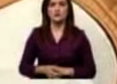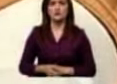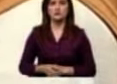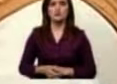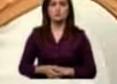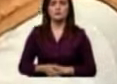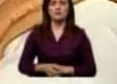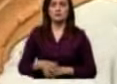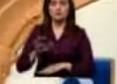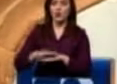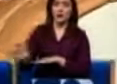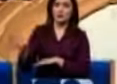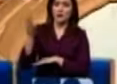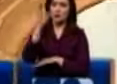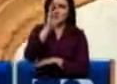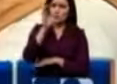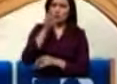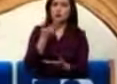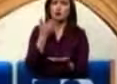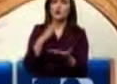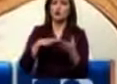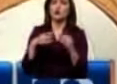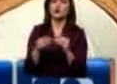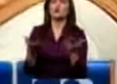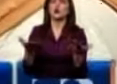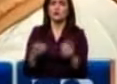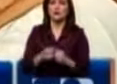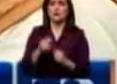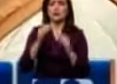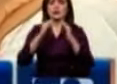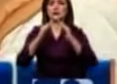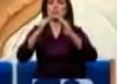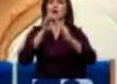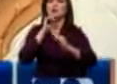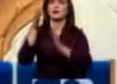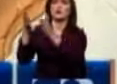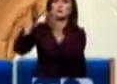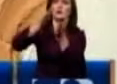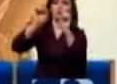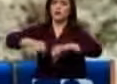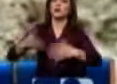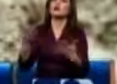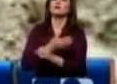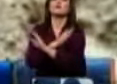Tienen que venir a buscar una forma de cómo prevenir a futuro los riesgos